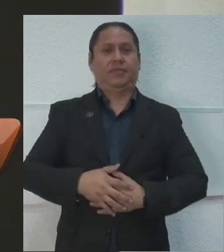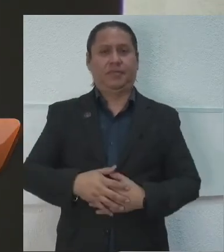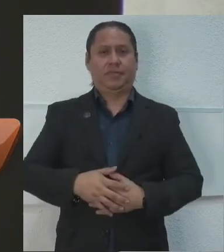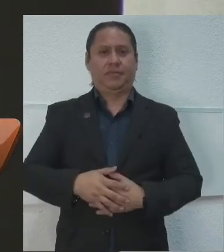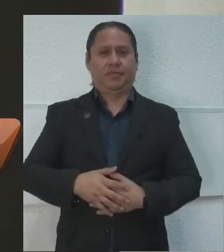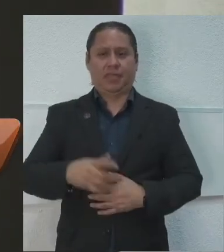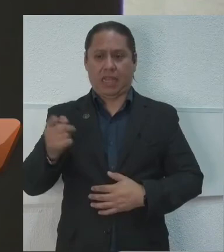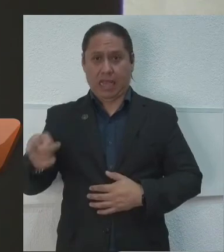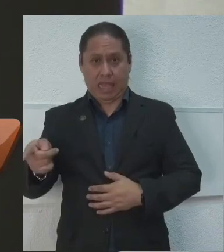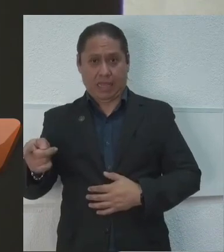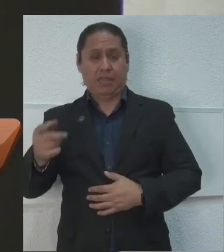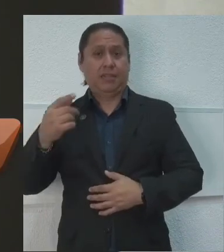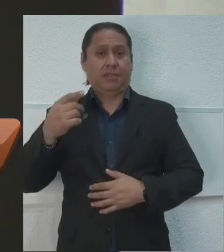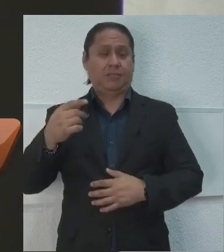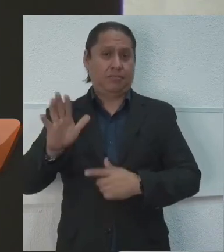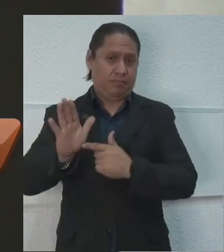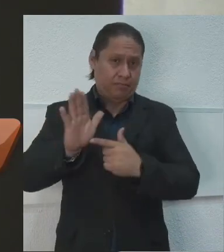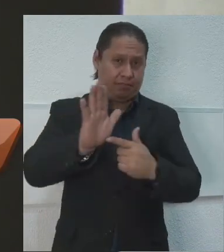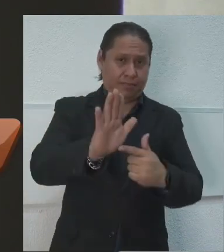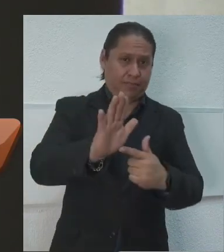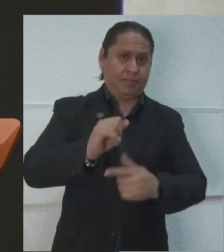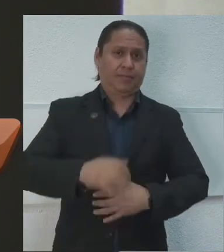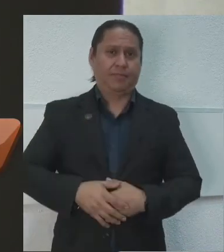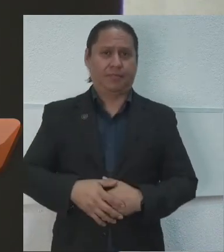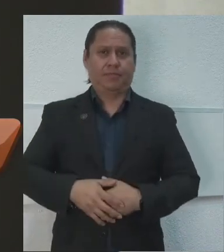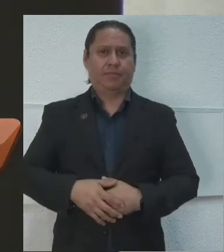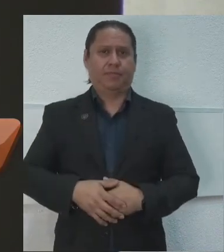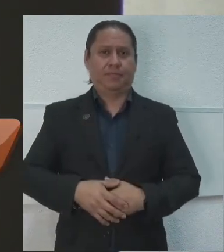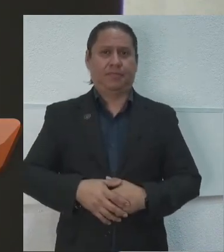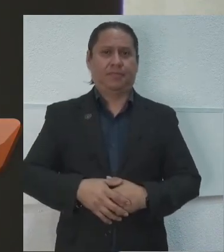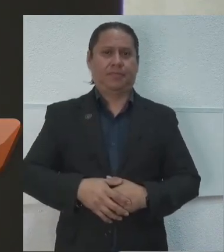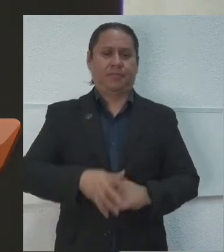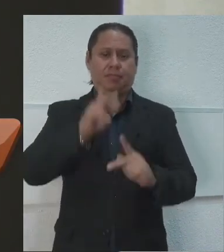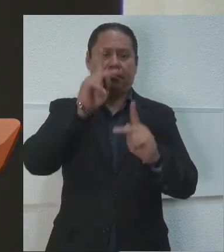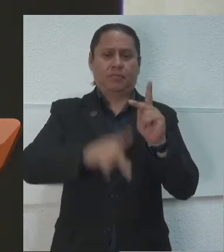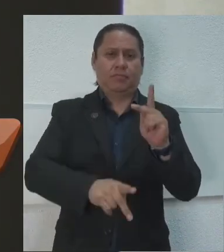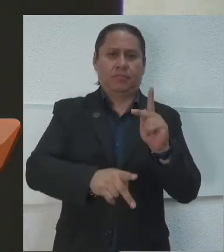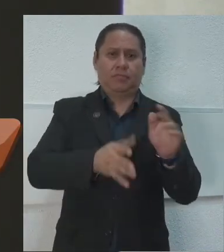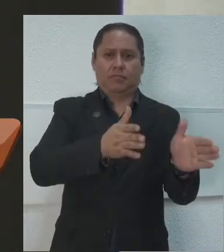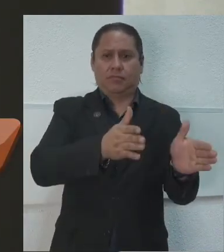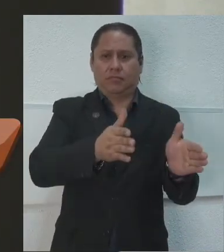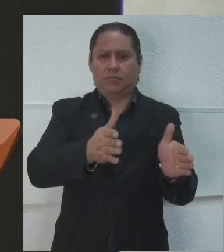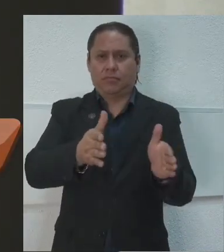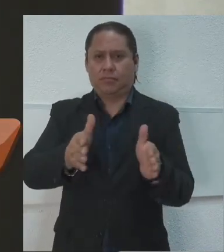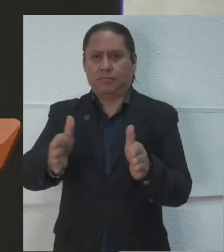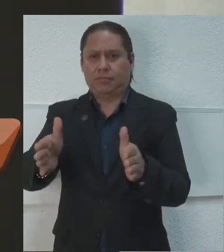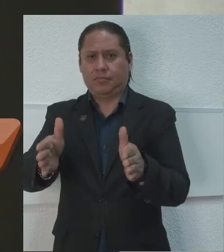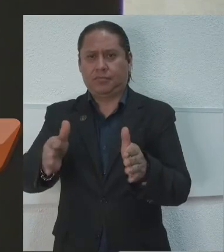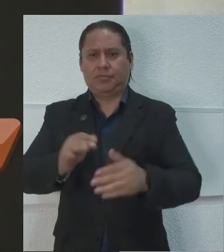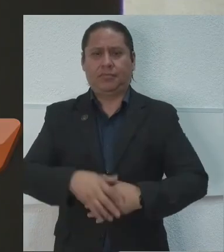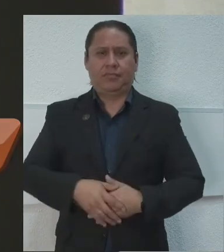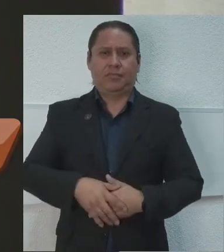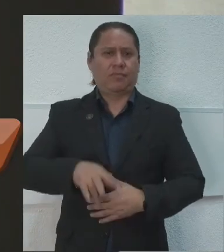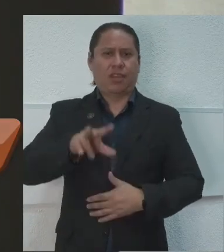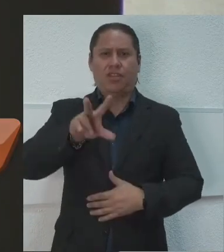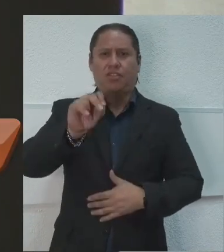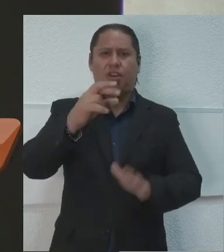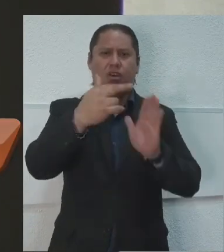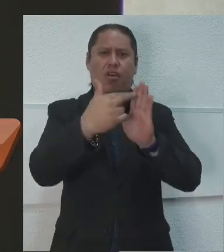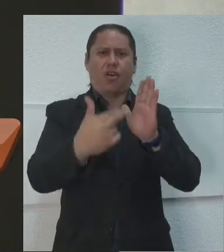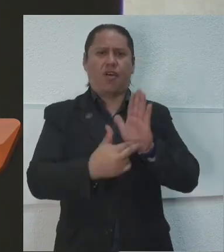propuso una veda constitucional de que ya no se hicieran